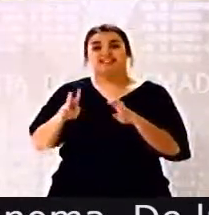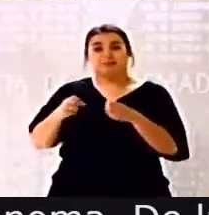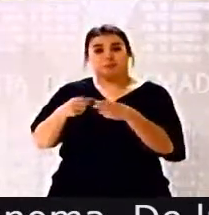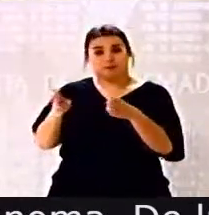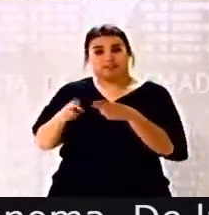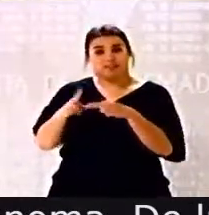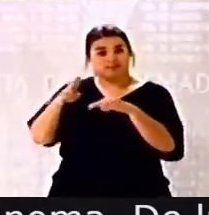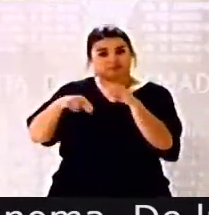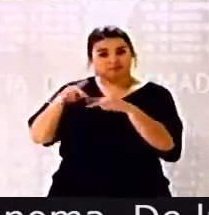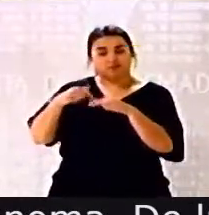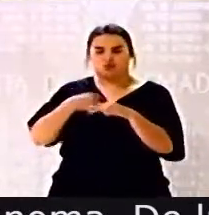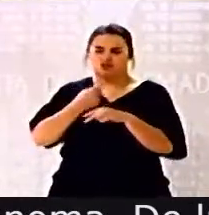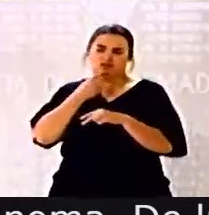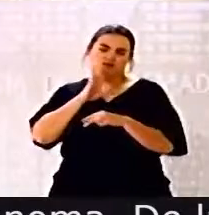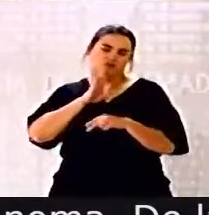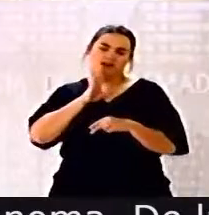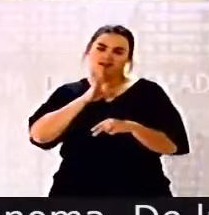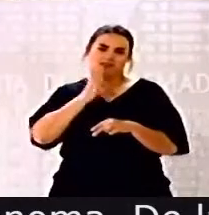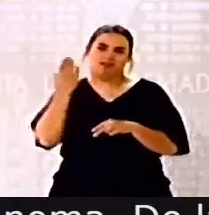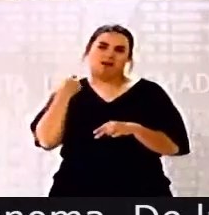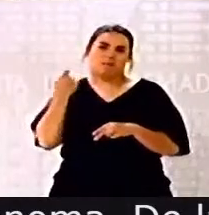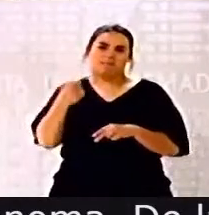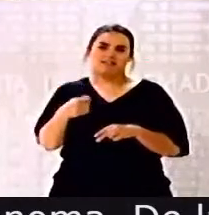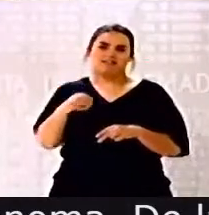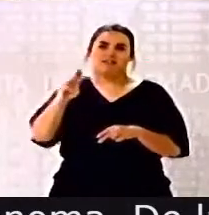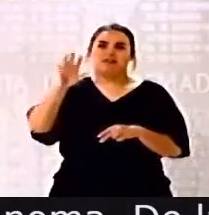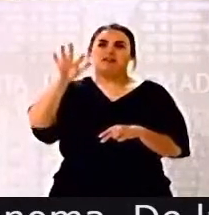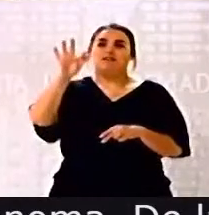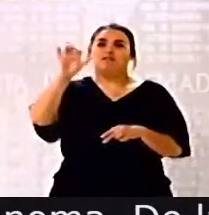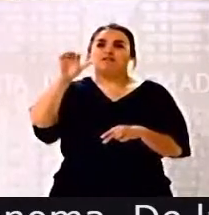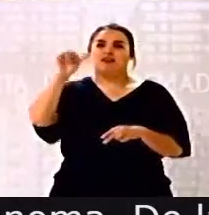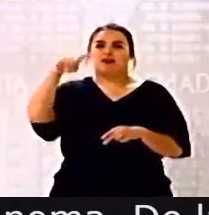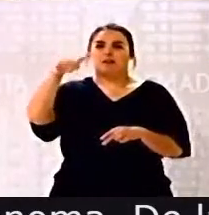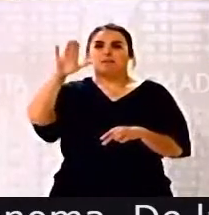artificiales, yo se lo decía el otro día al presidente de la FEMPES.